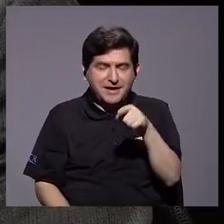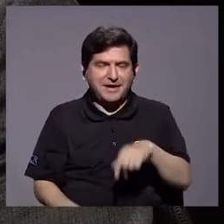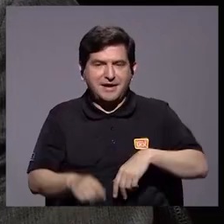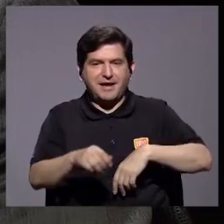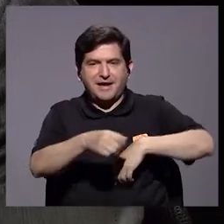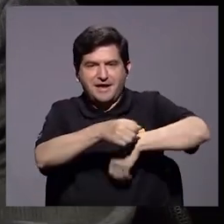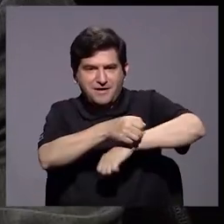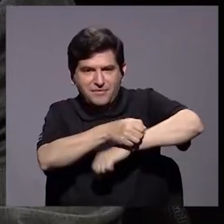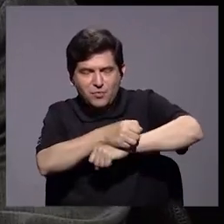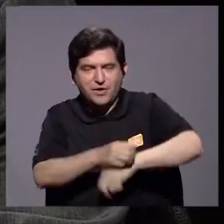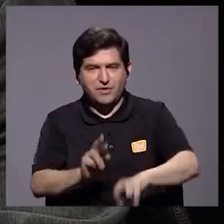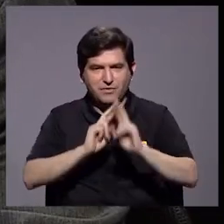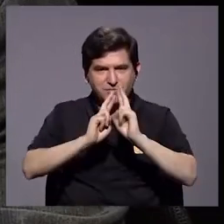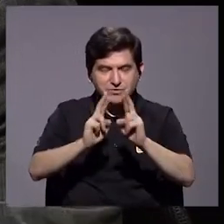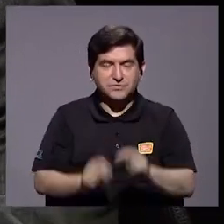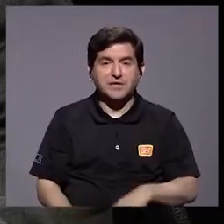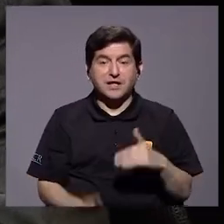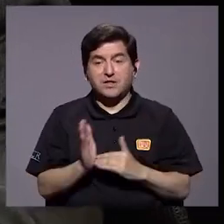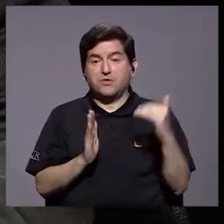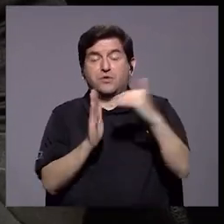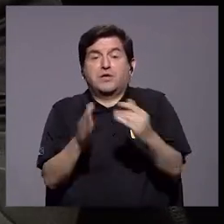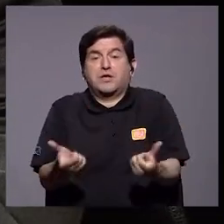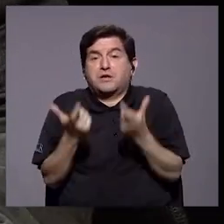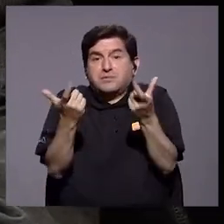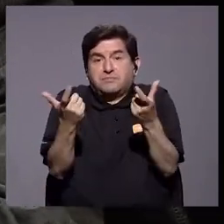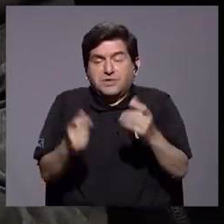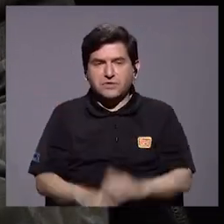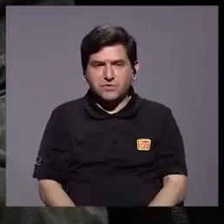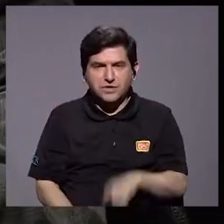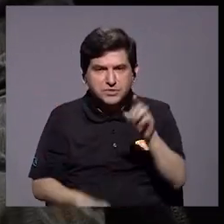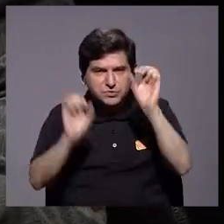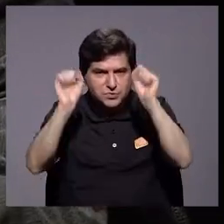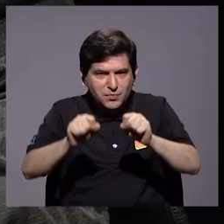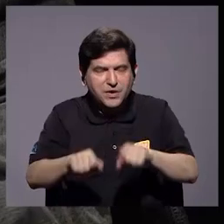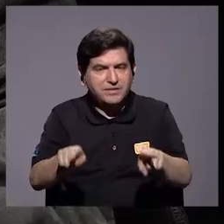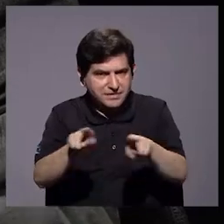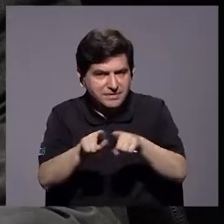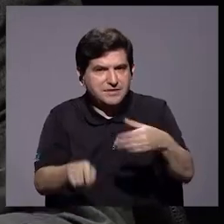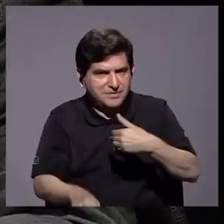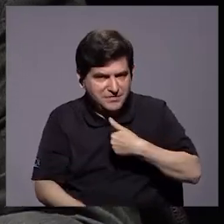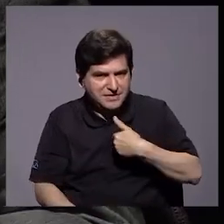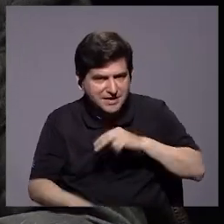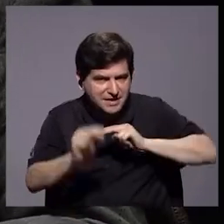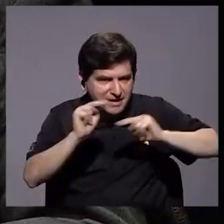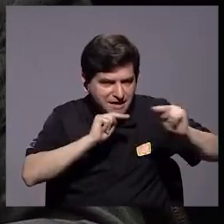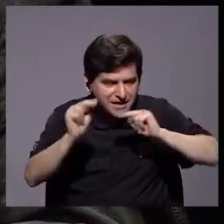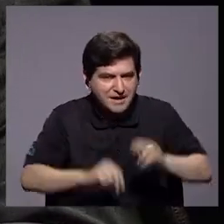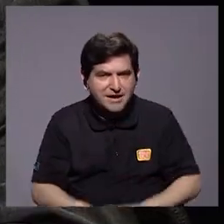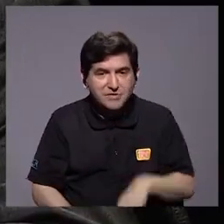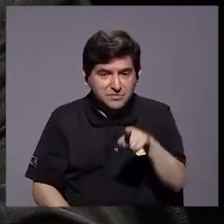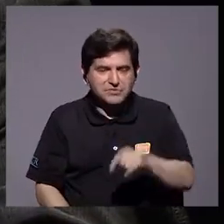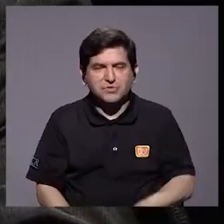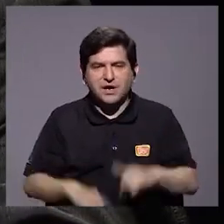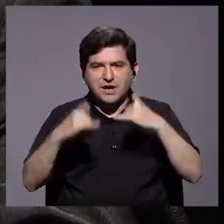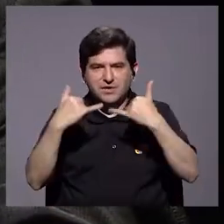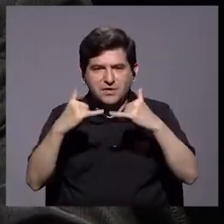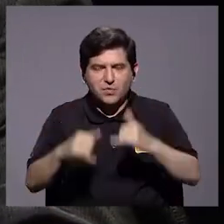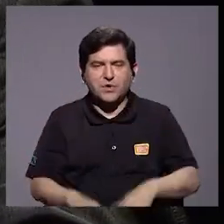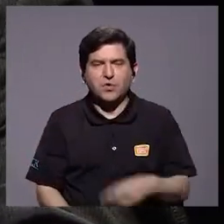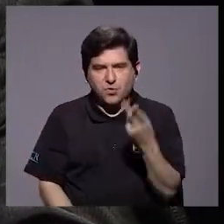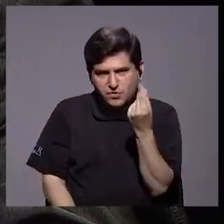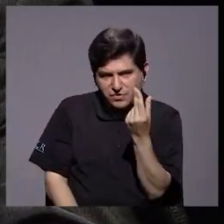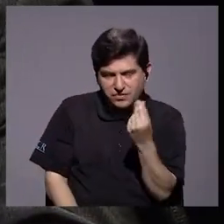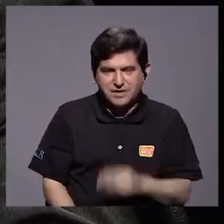puede hacer millonario puede ser millonario a alguien si logra a papá aparte de tener su negocio de apuestas